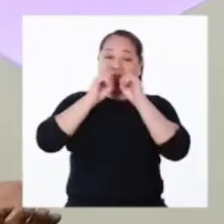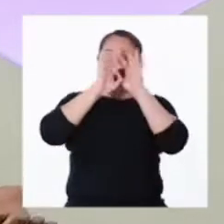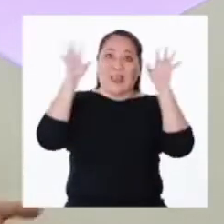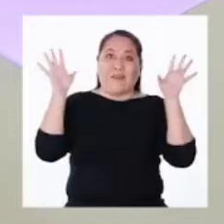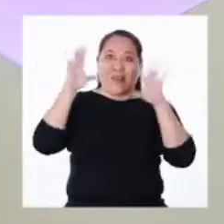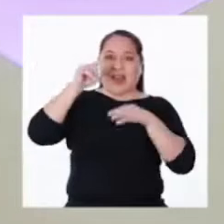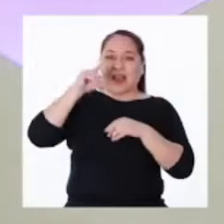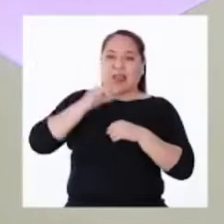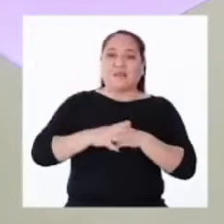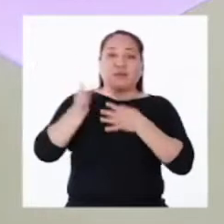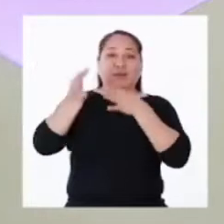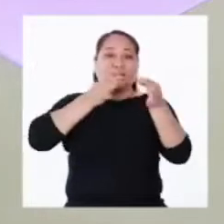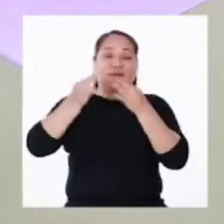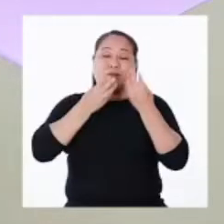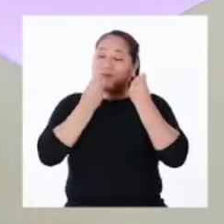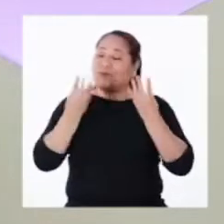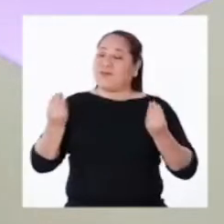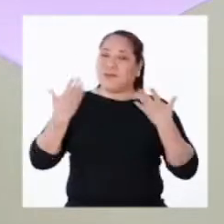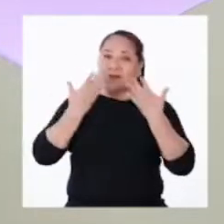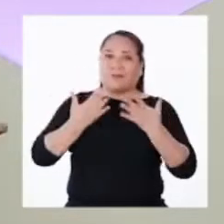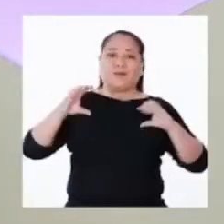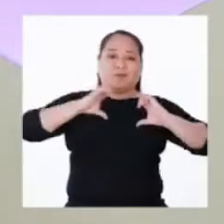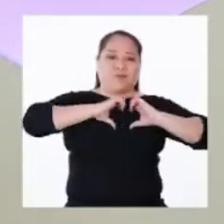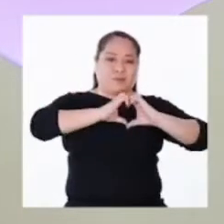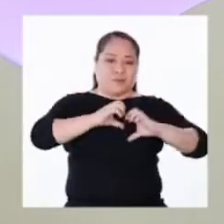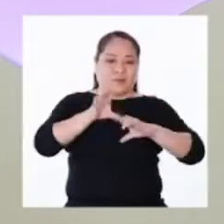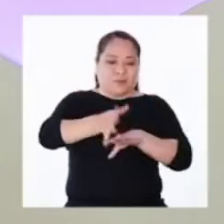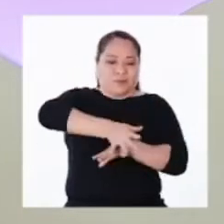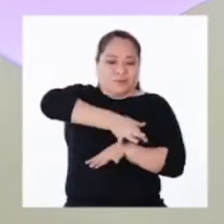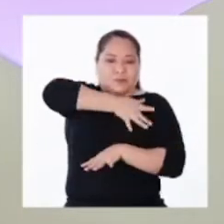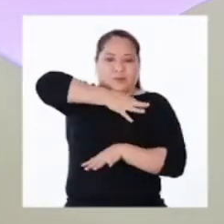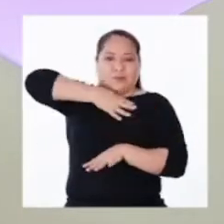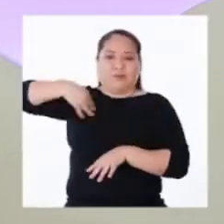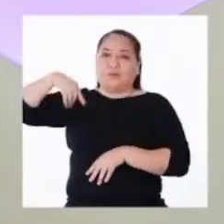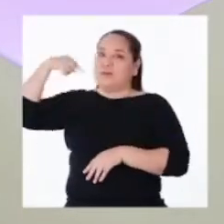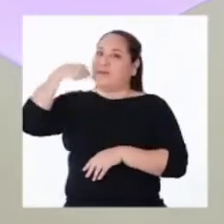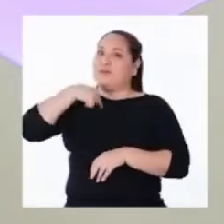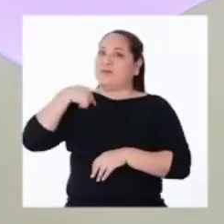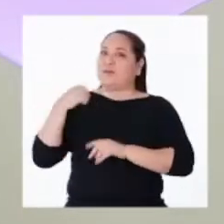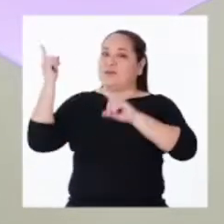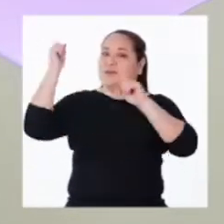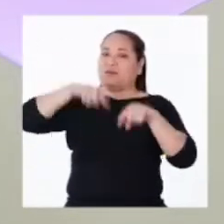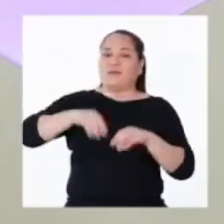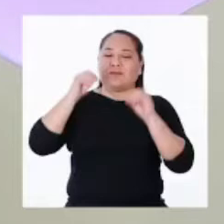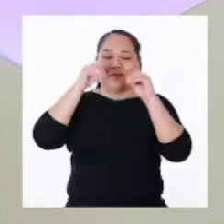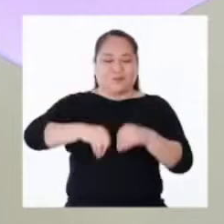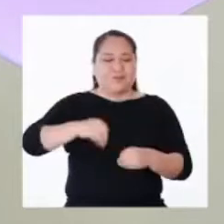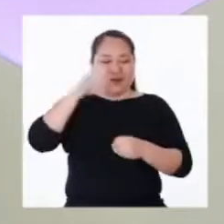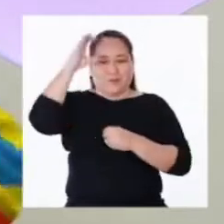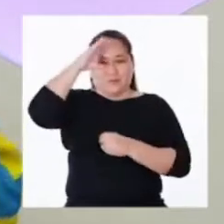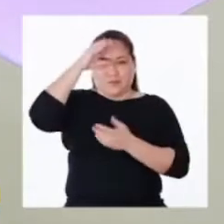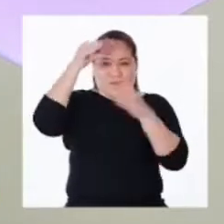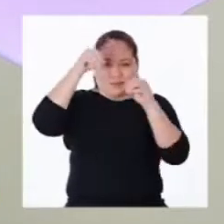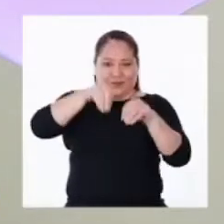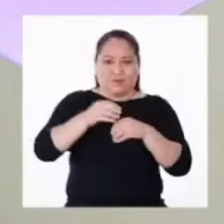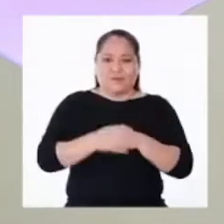Diáfana Claridad me están explicando muchas cosas sobre el corazón y el sistema circulatorio. Y yo he venido a aplicar el